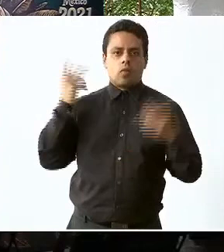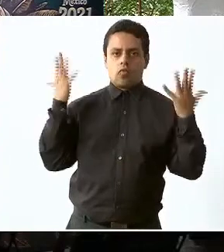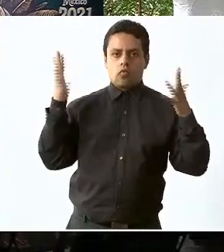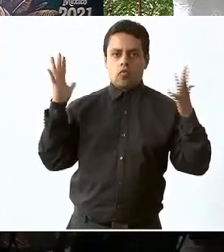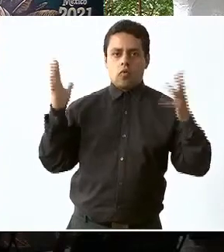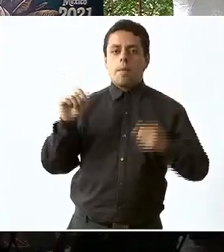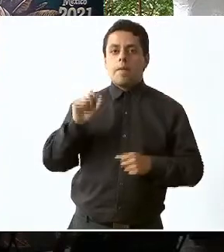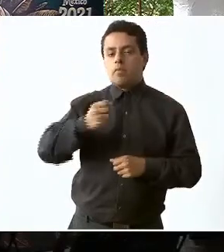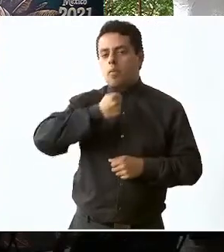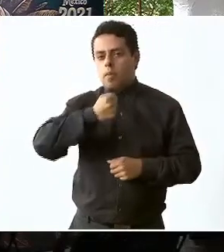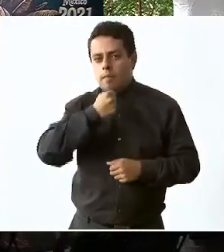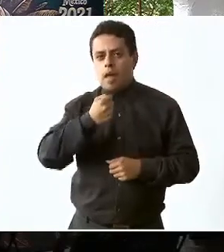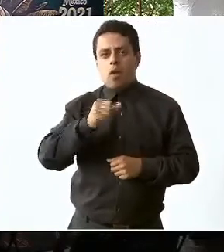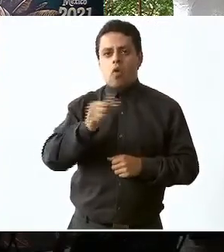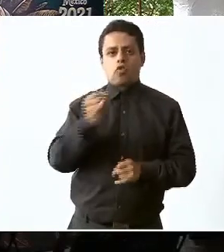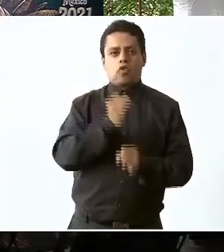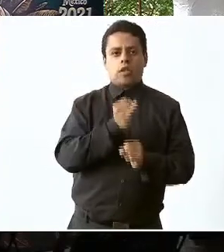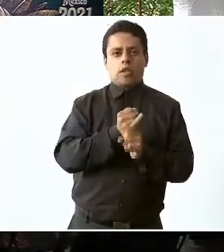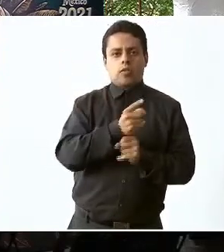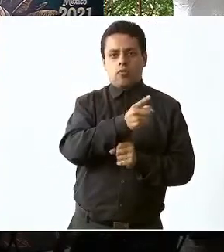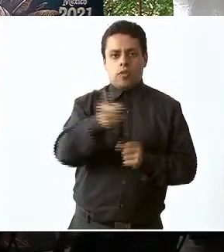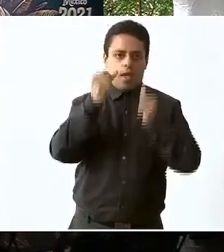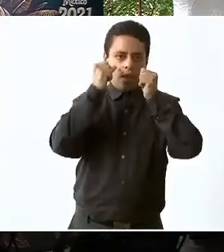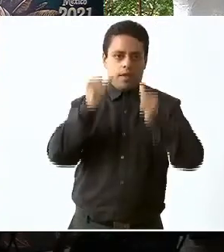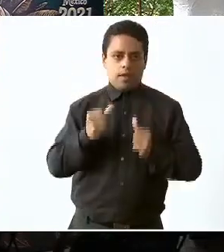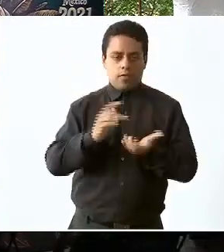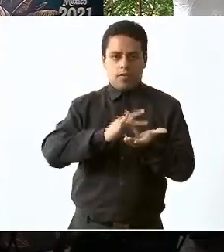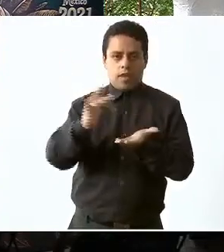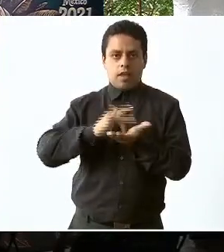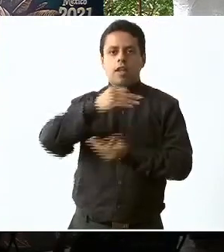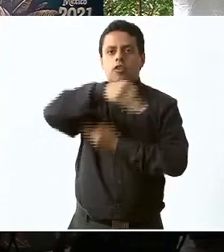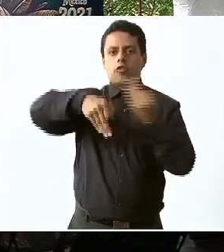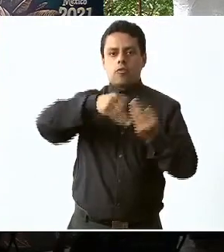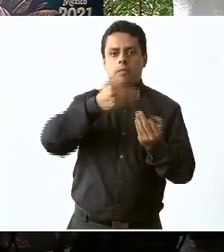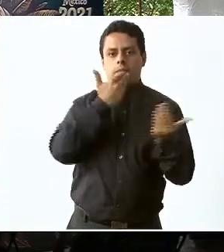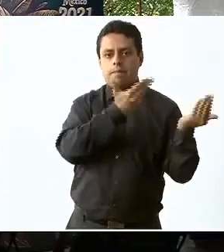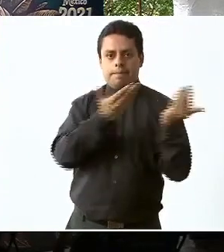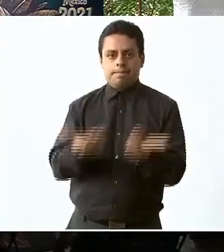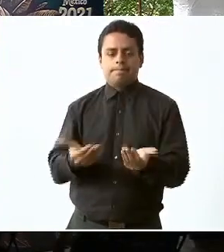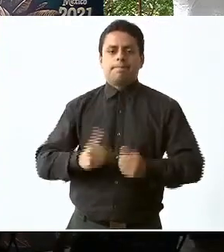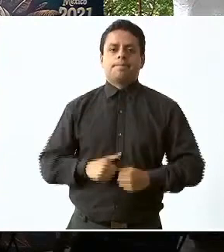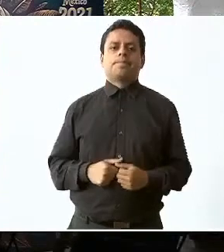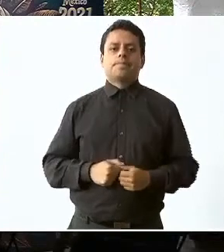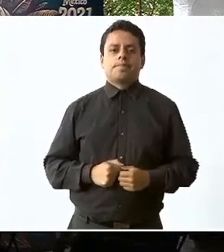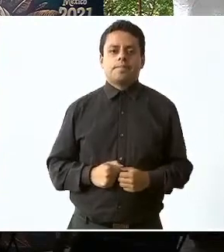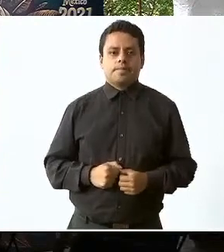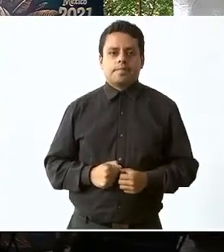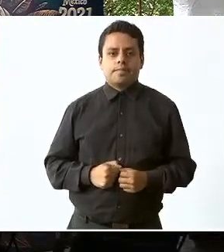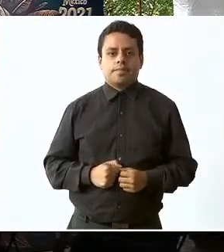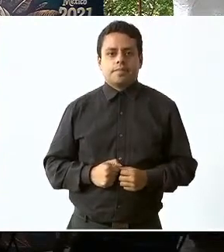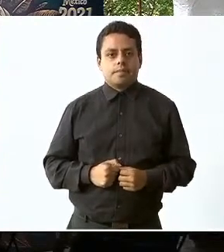por internet a través de las redes sociales. Sean todos bienvenidos.